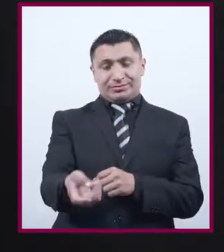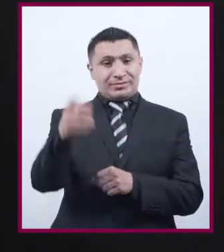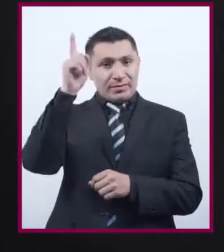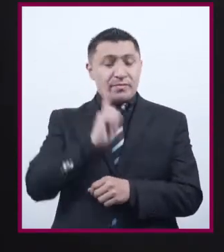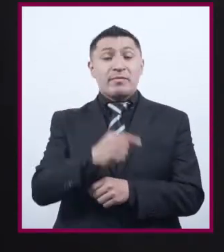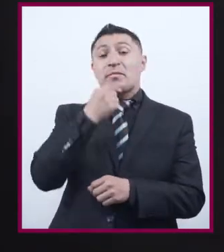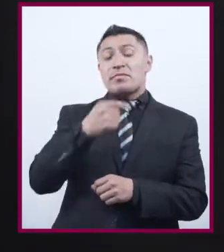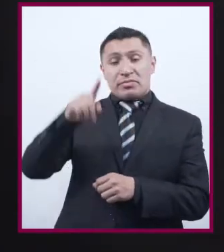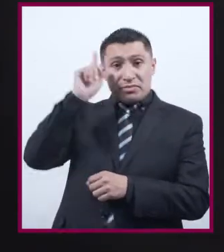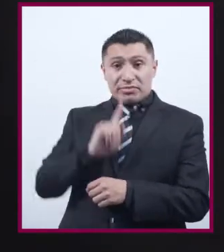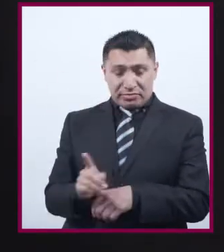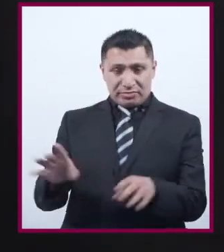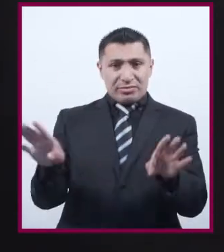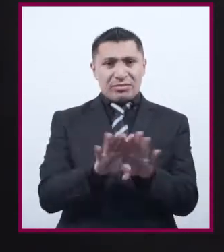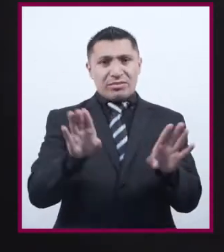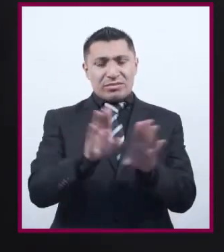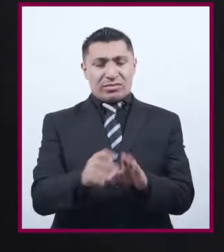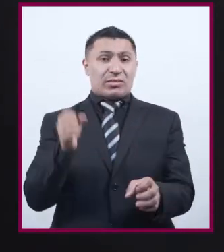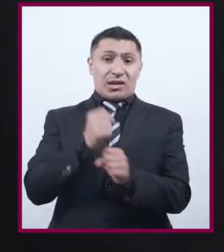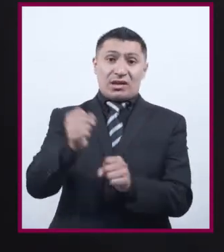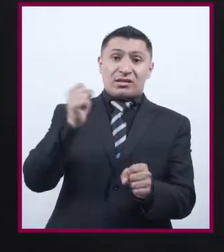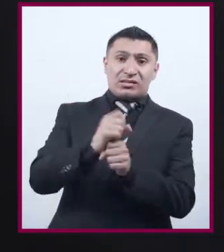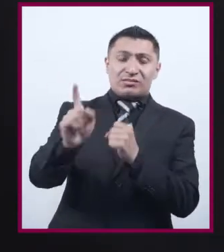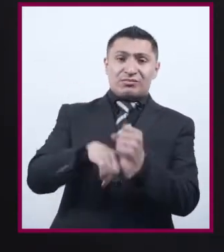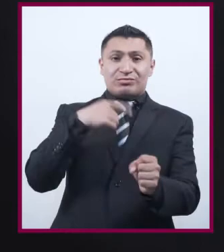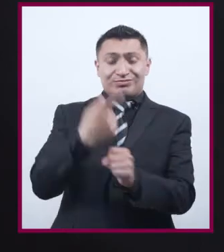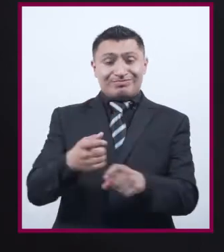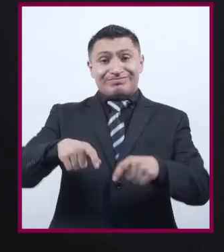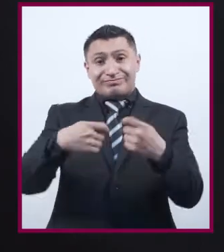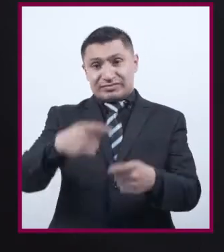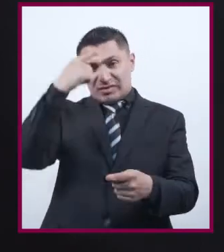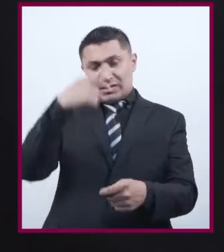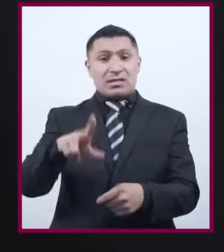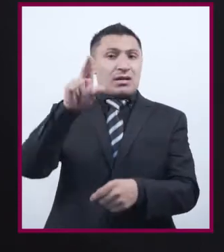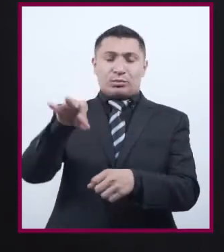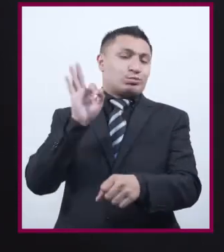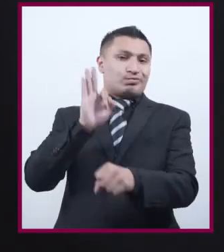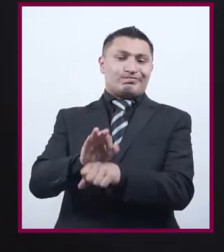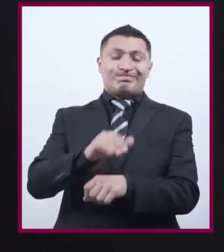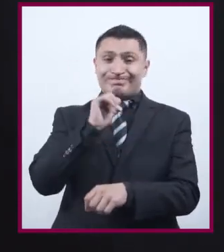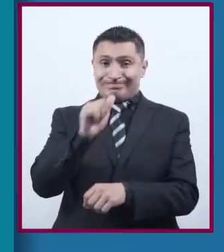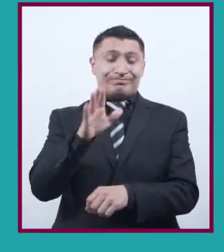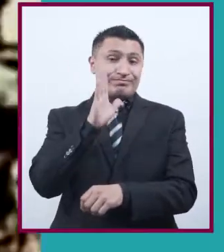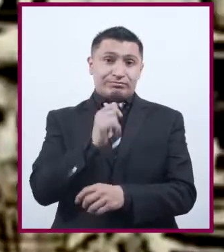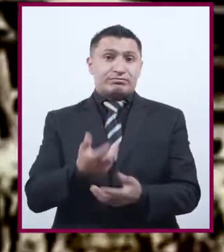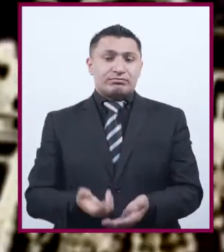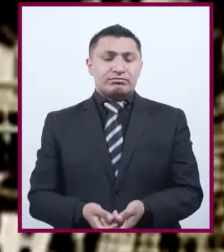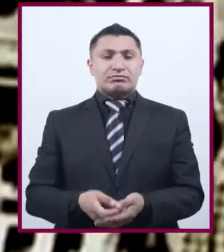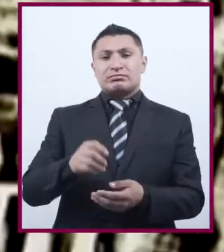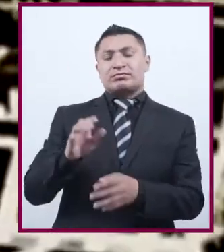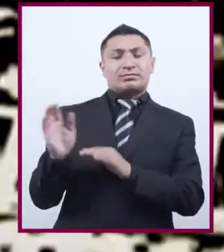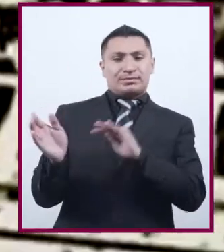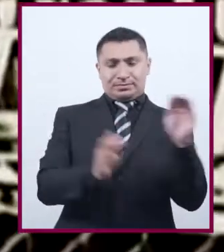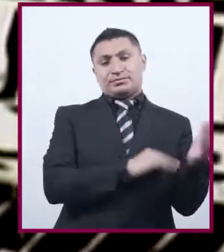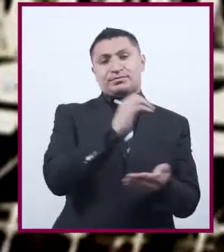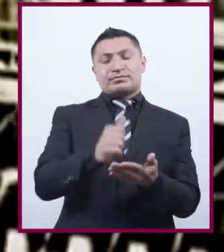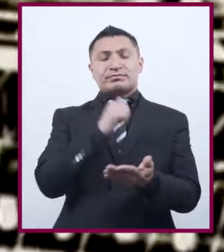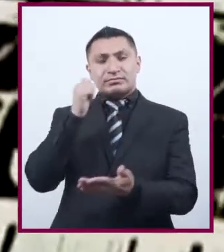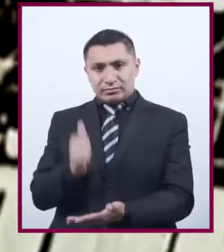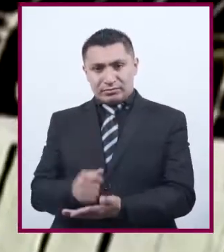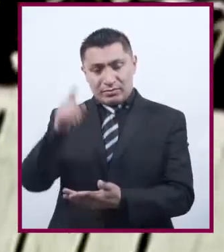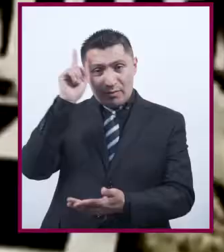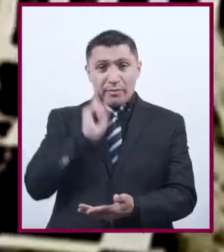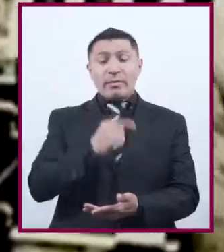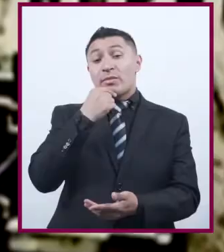esto, las mujeres y las niñas eran continuamente violadas y sometidas para que no pudieran defenderse. Por otro lado, en las